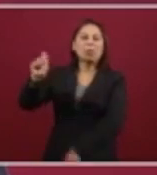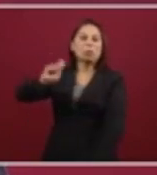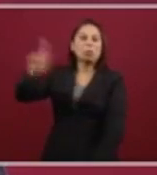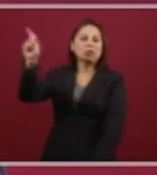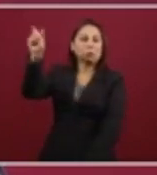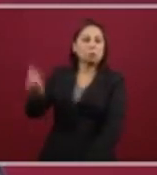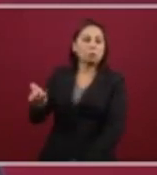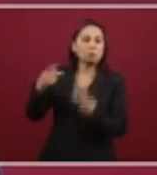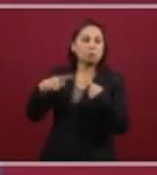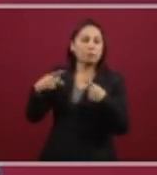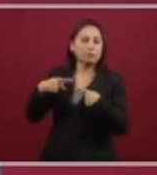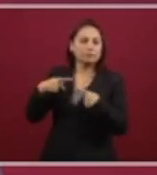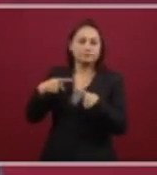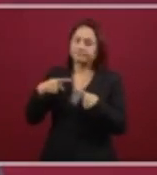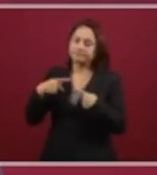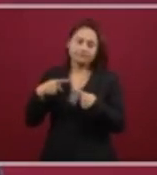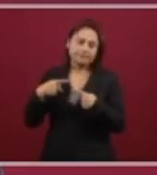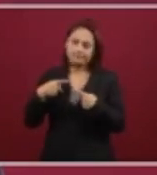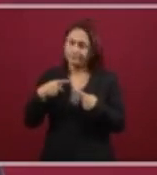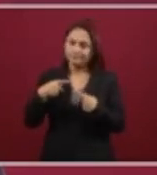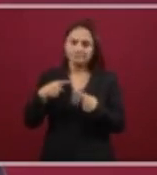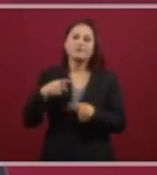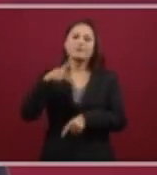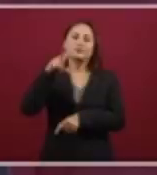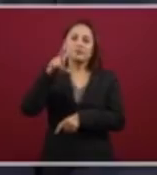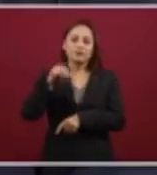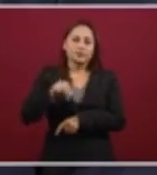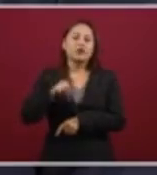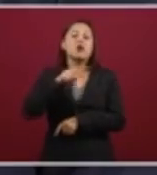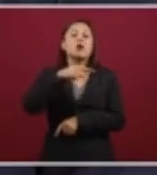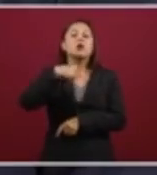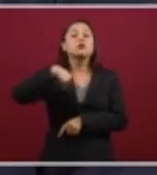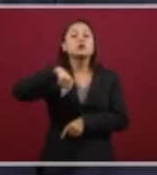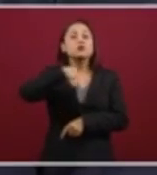sino que todos podamos participar.